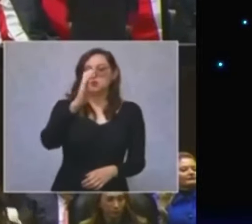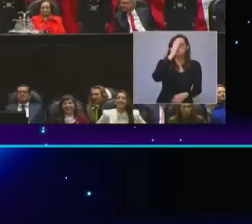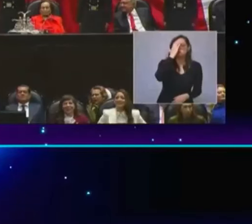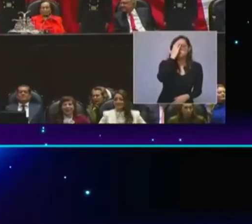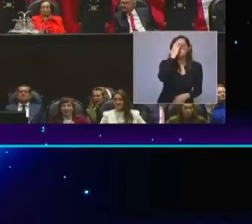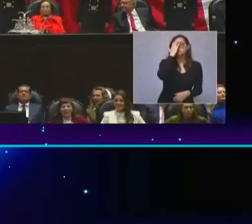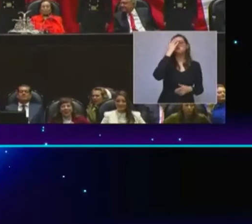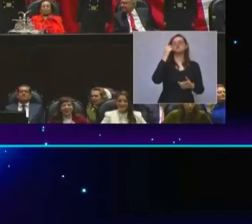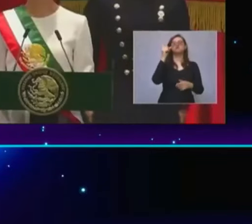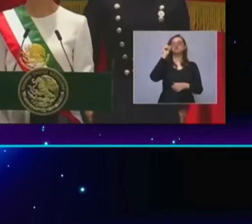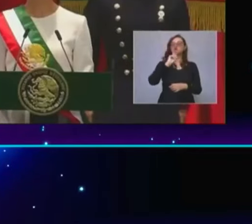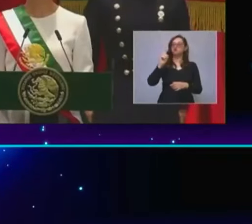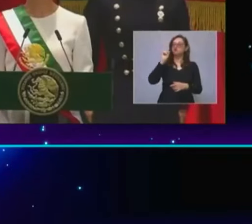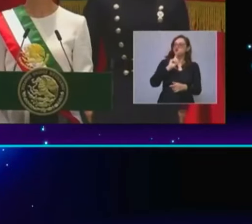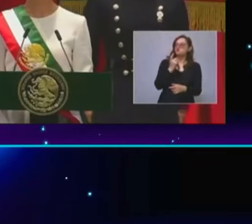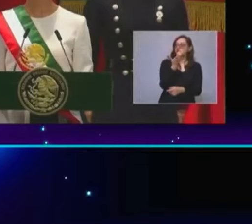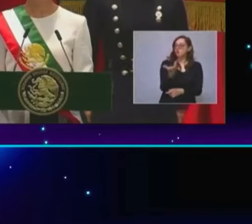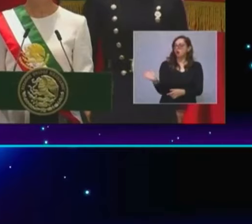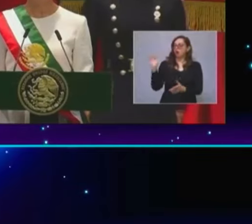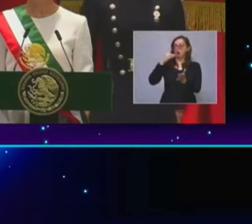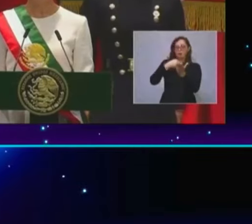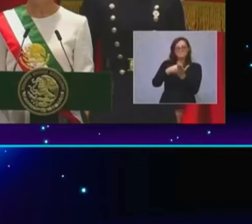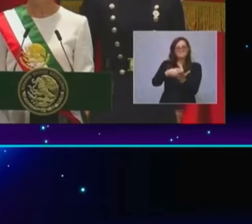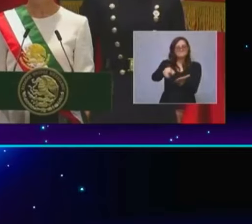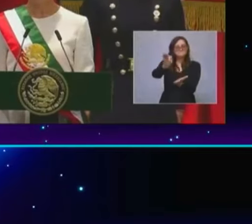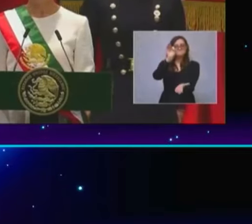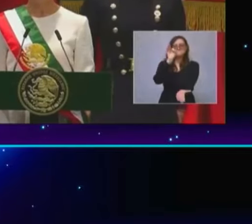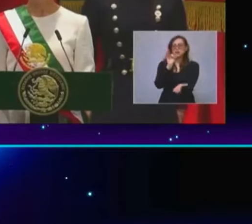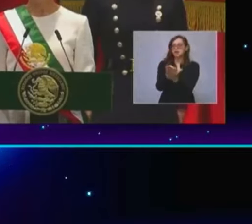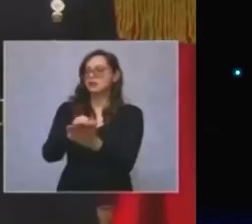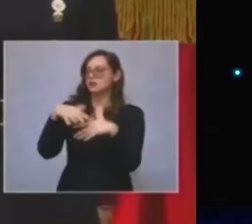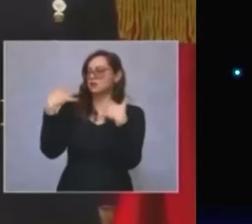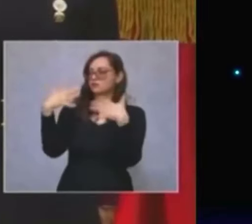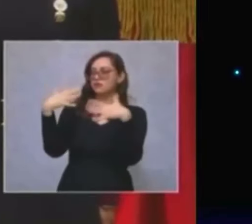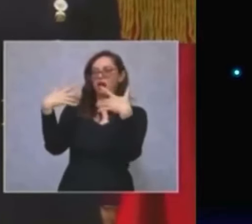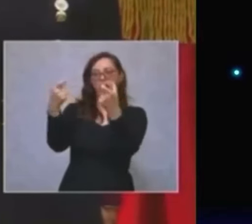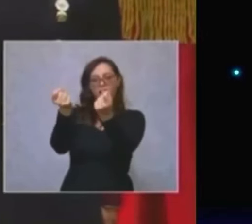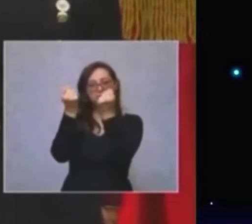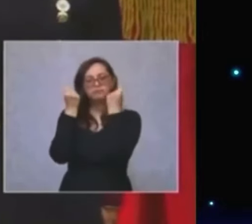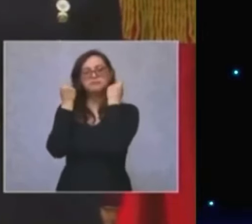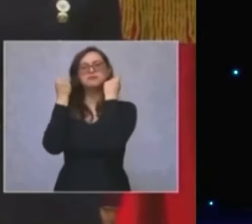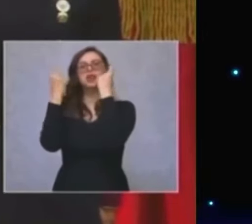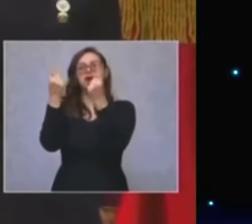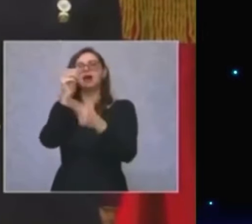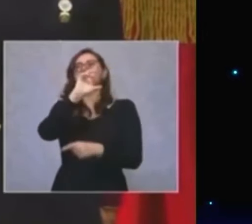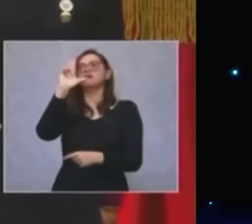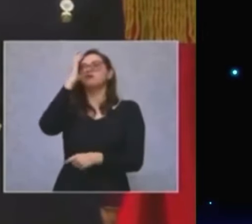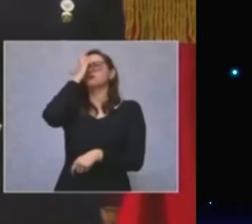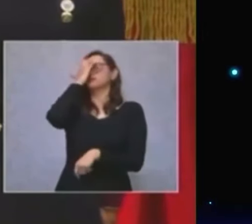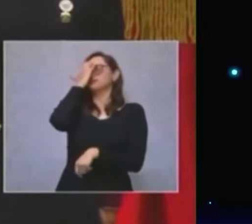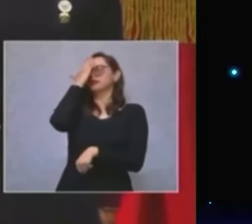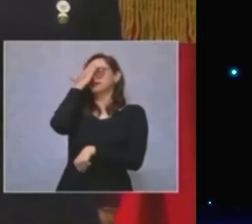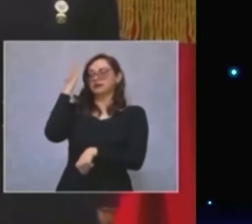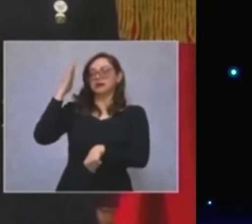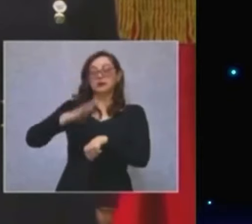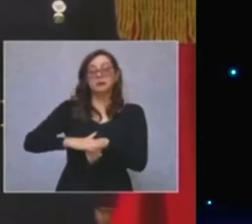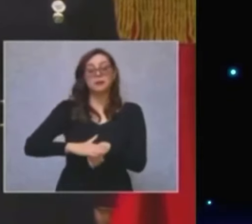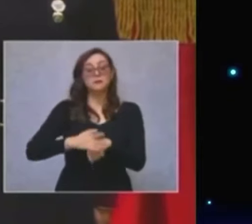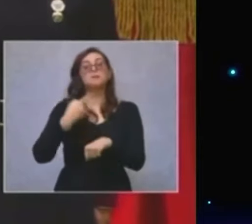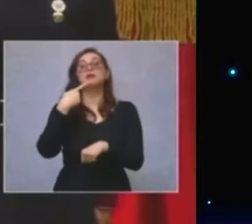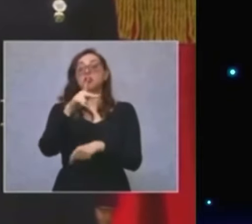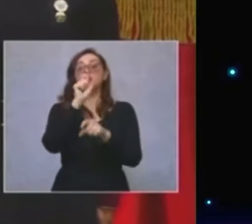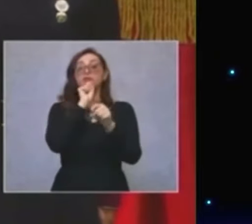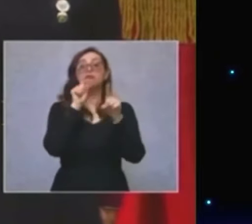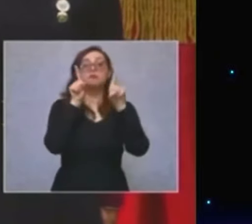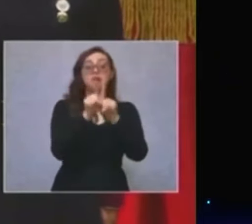que habían gritado nuestras hijas nuestras nietas y al final también esta frase soy madre abuela científica y mujer de fe y a